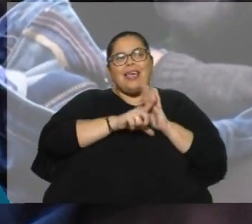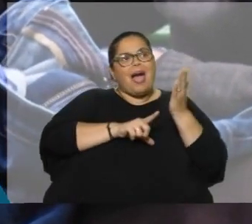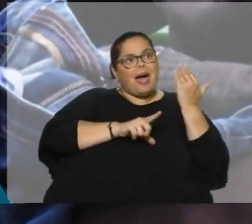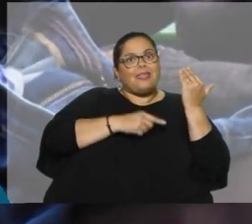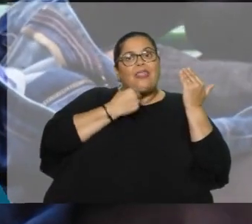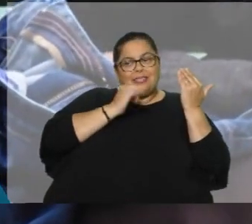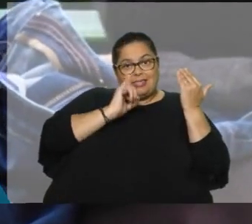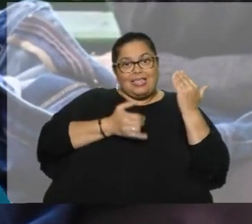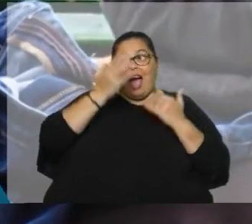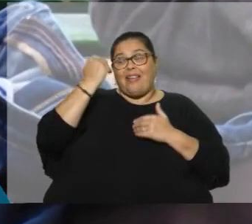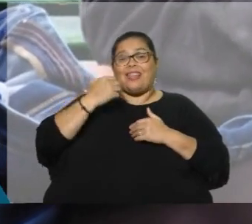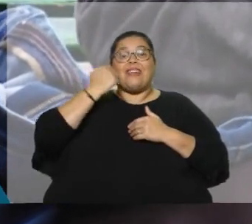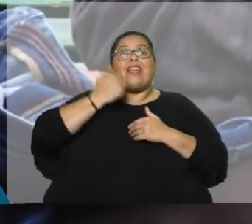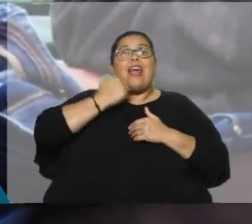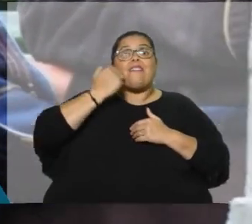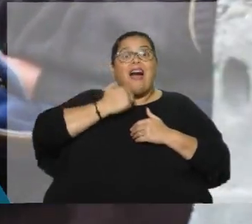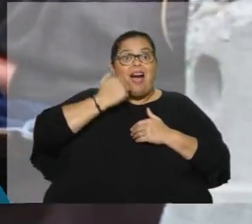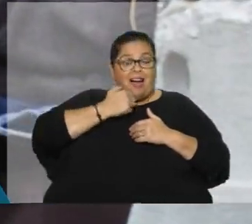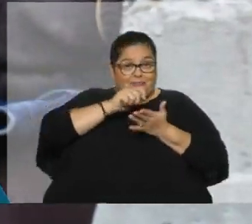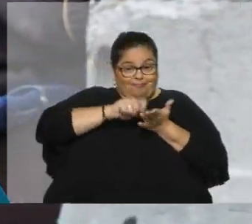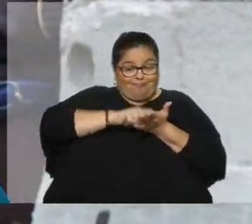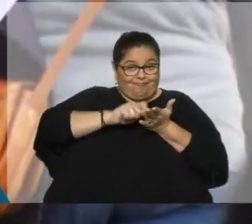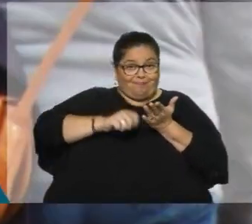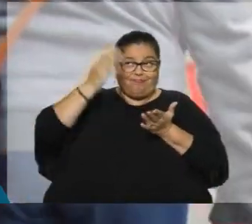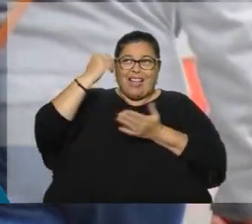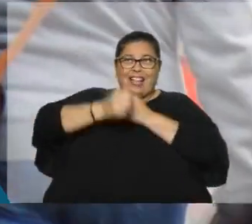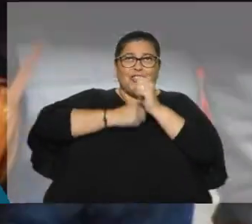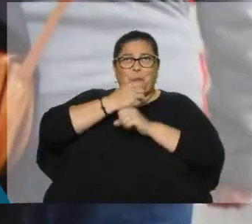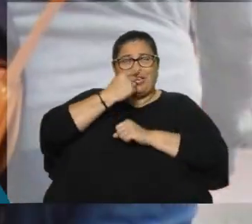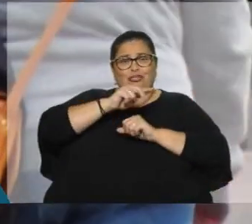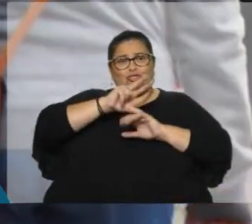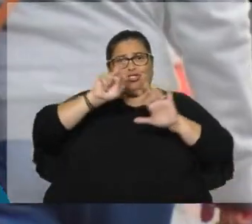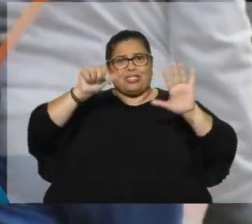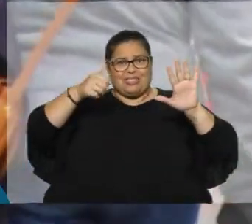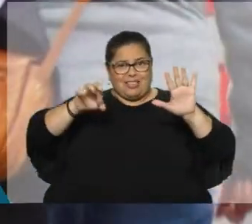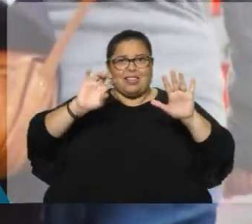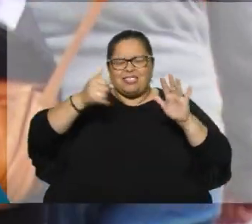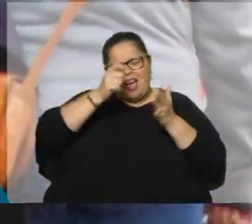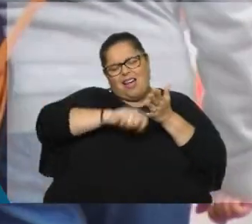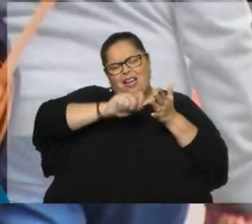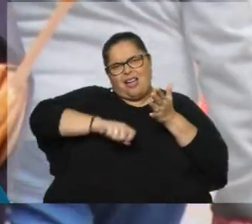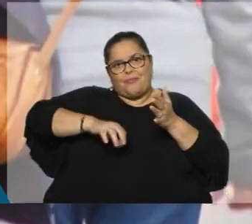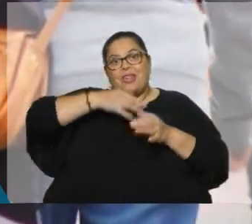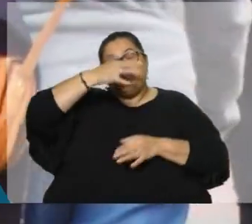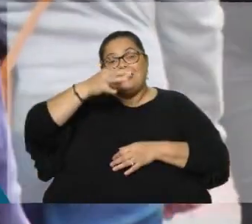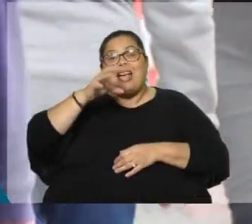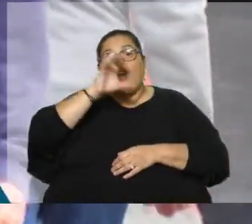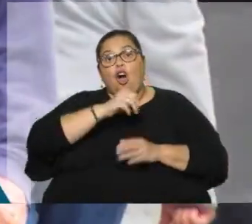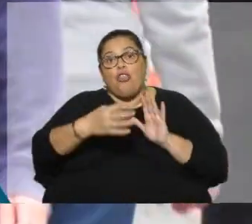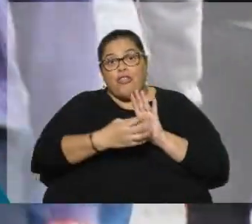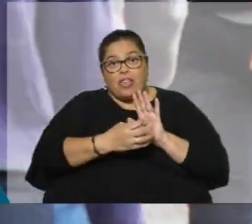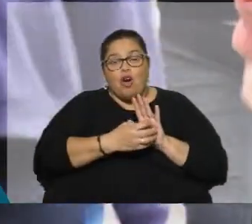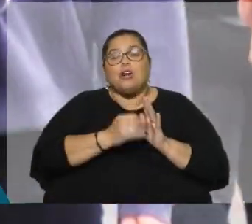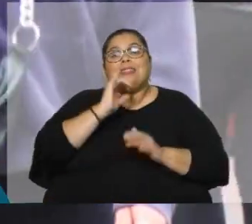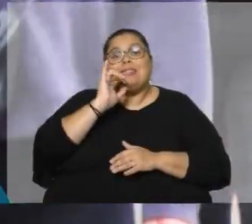narvaja lo redactó en la década de 1860 el código civil preceptúa en forma genérica que todo hecho ilícito del hombre que